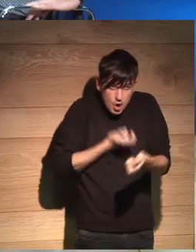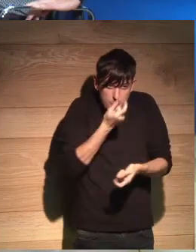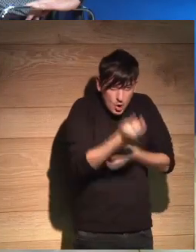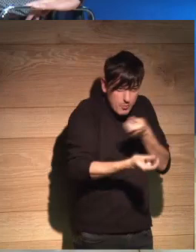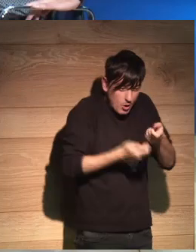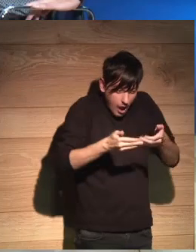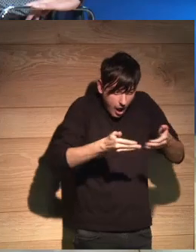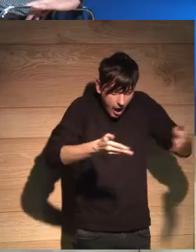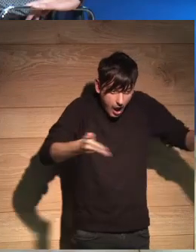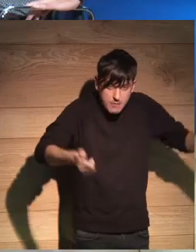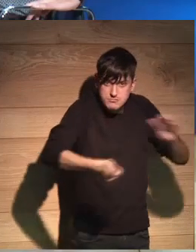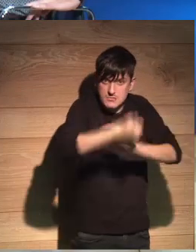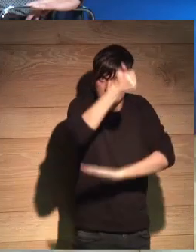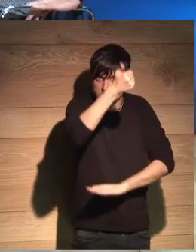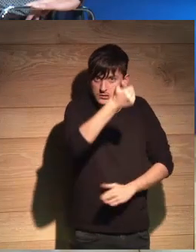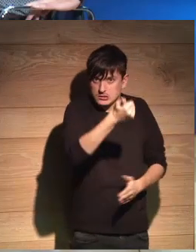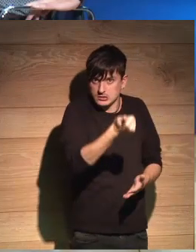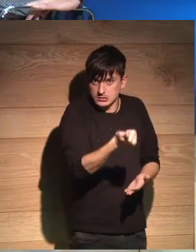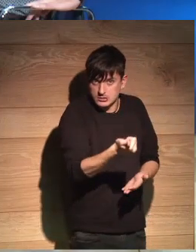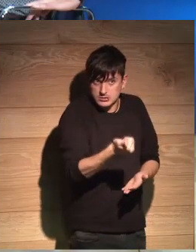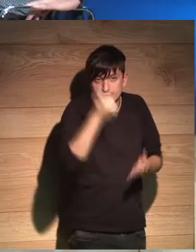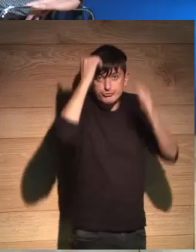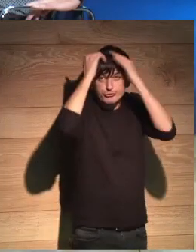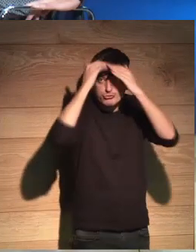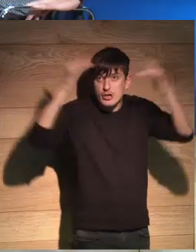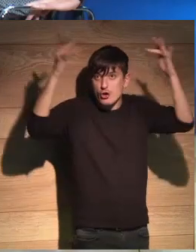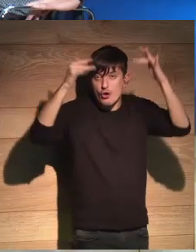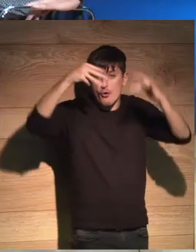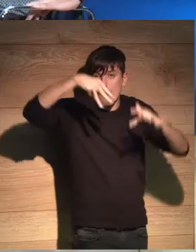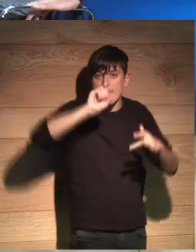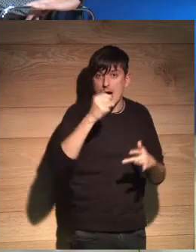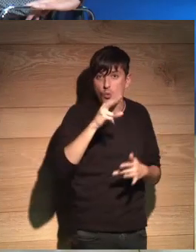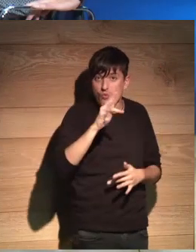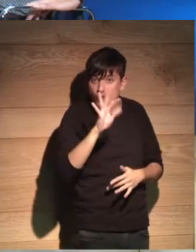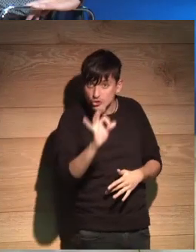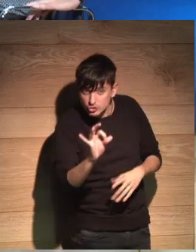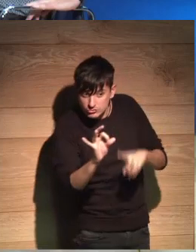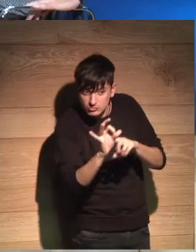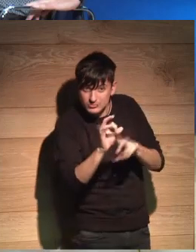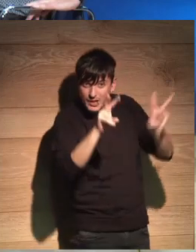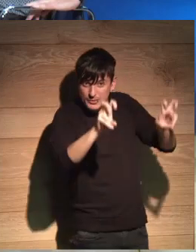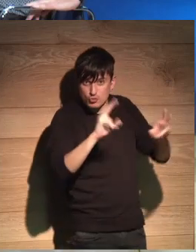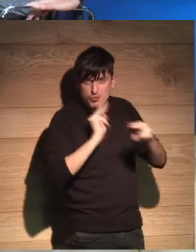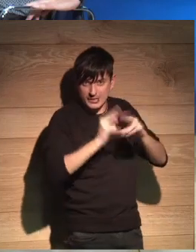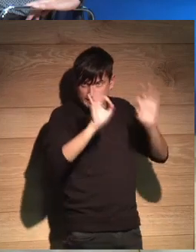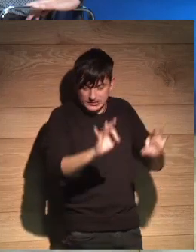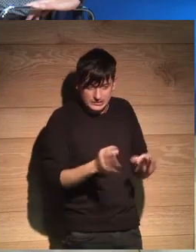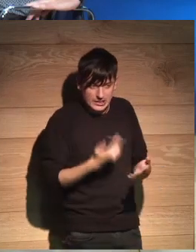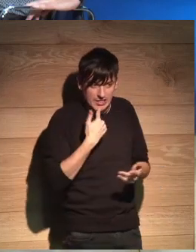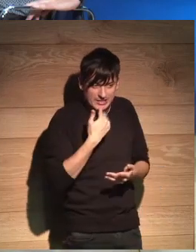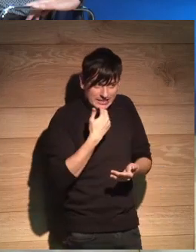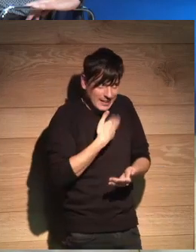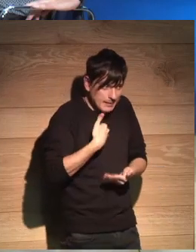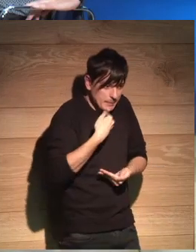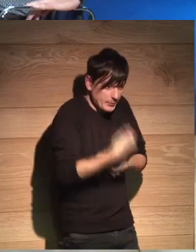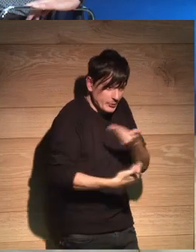que se lo carguen en un momento. Claro. Entonces el sueño de los magufos, el capítulo del sueño de los magufos va en ese sentido. Va que si queremos ir